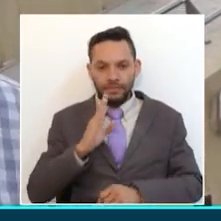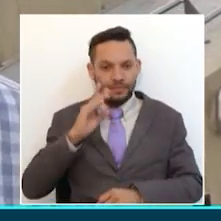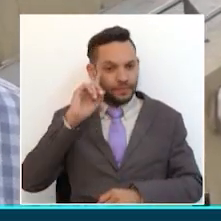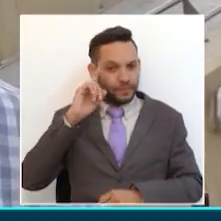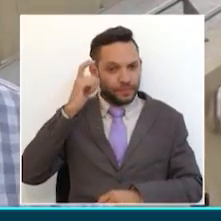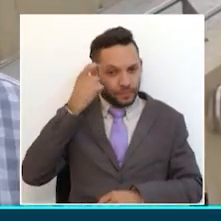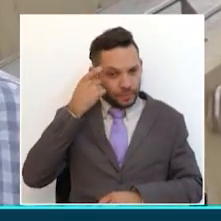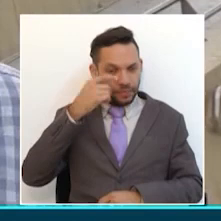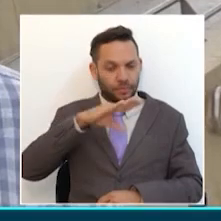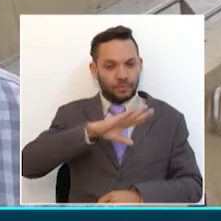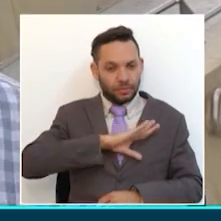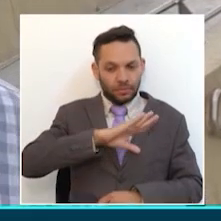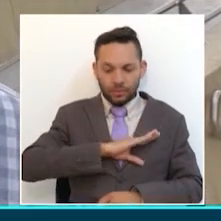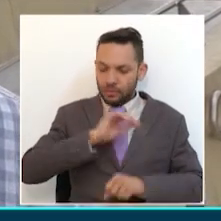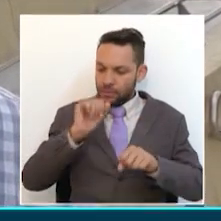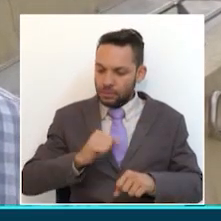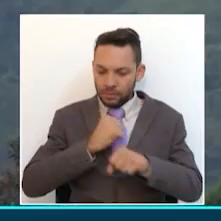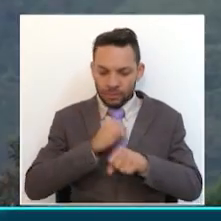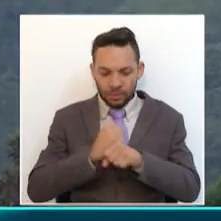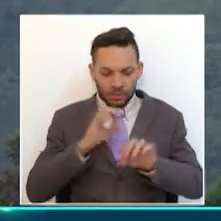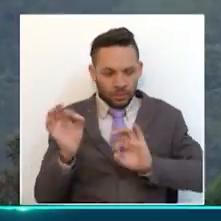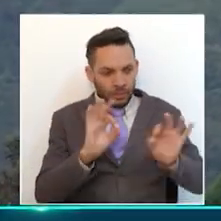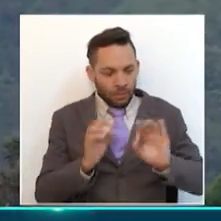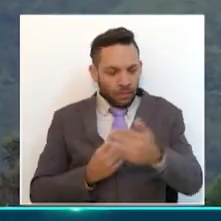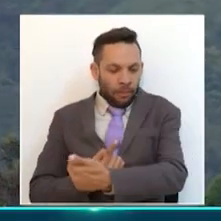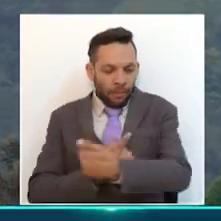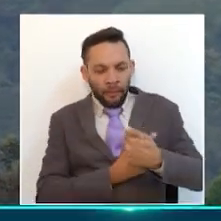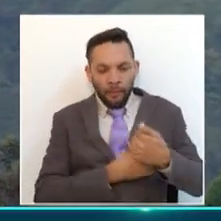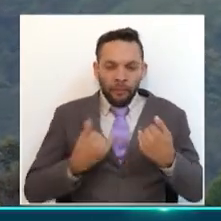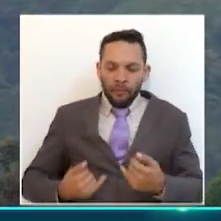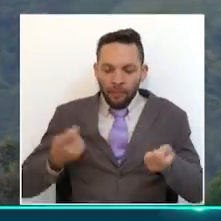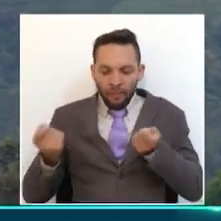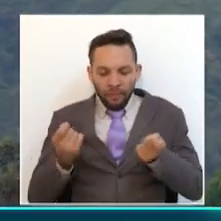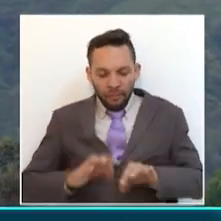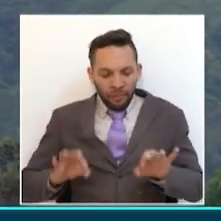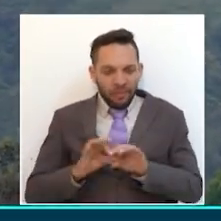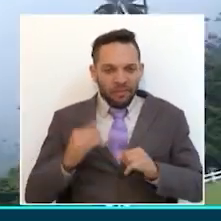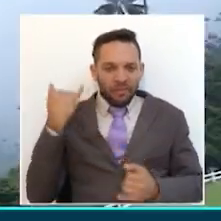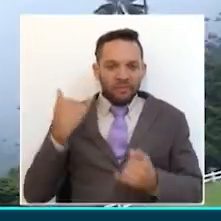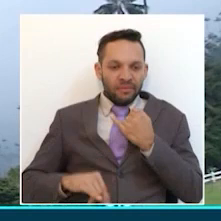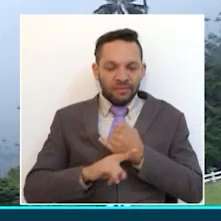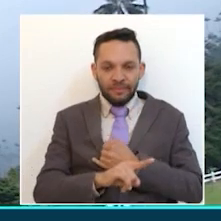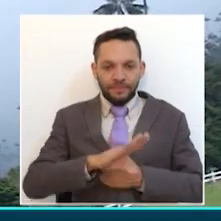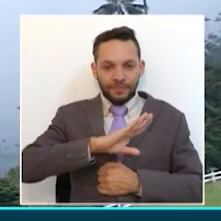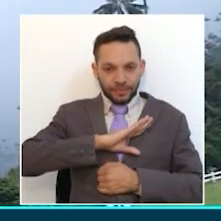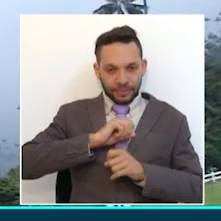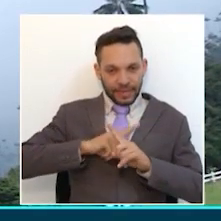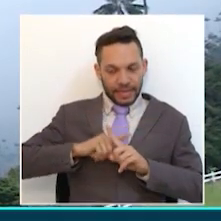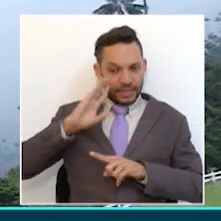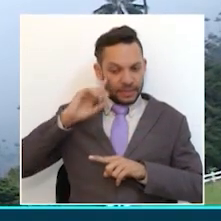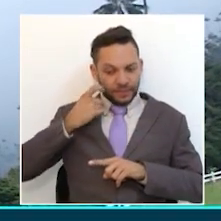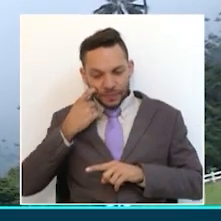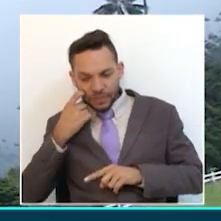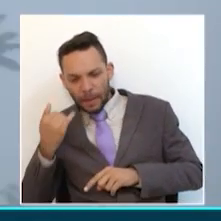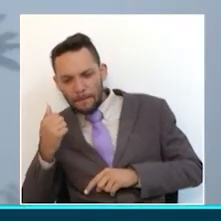municipales y departamental puedan seguir protegiendo el territorio. Las salientes autoridades municipales y departamentales evaluarán las